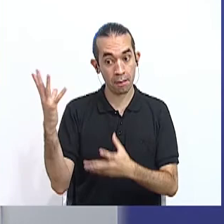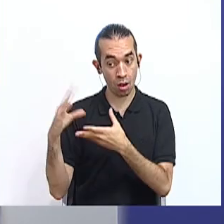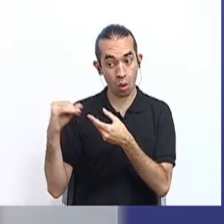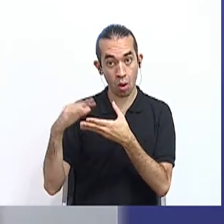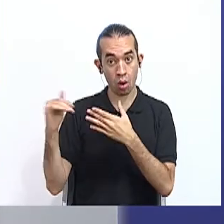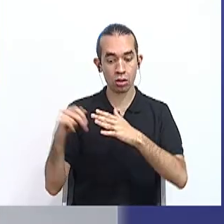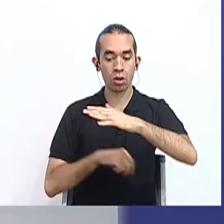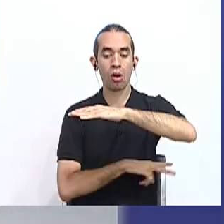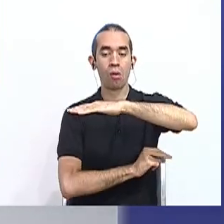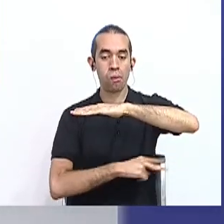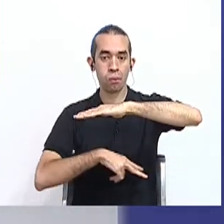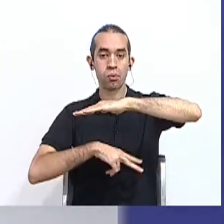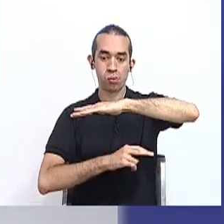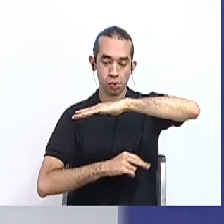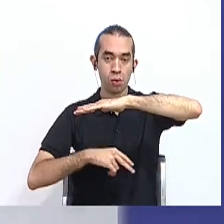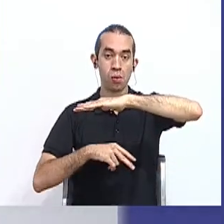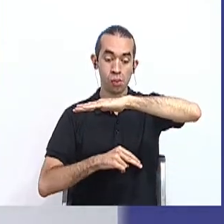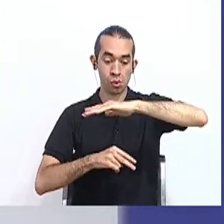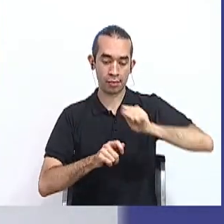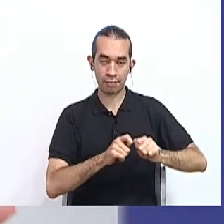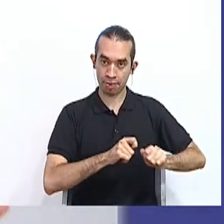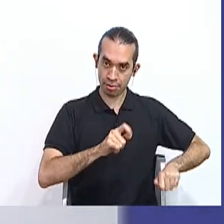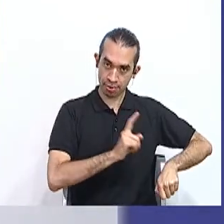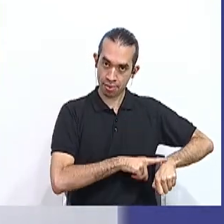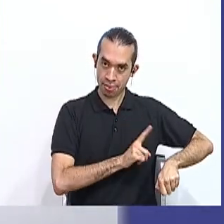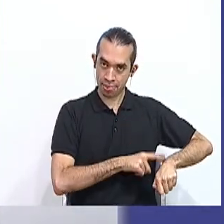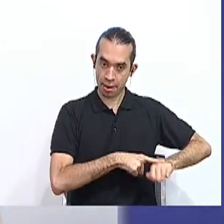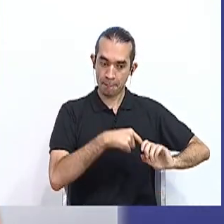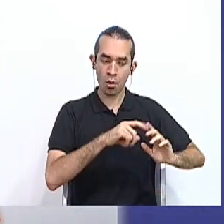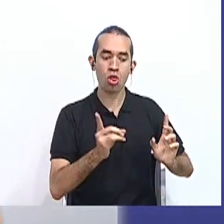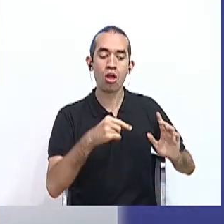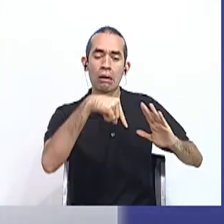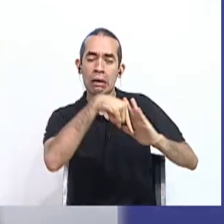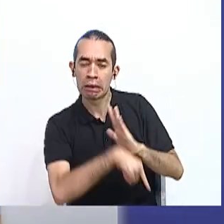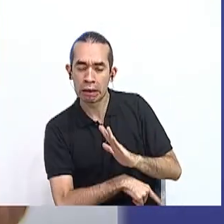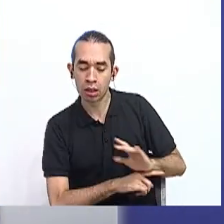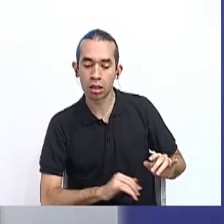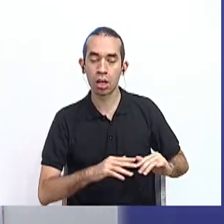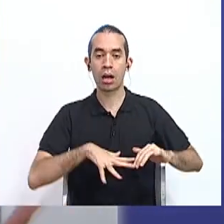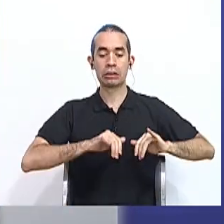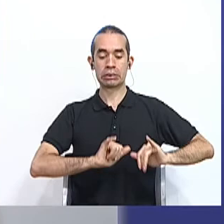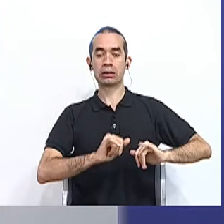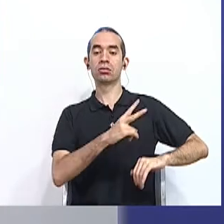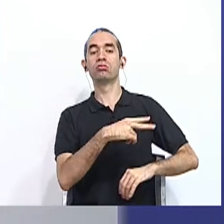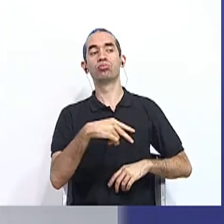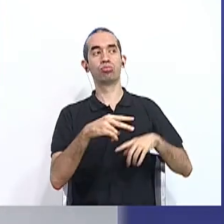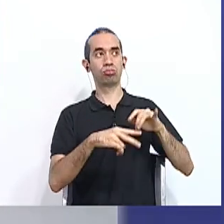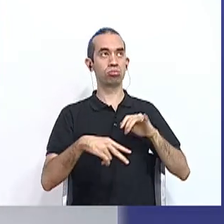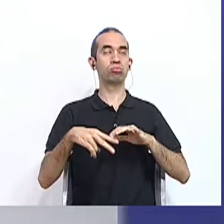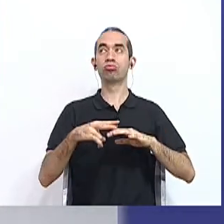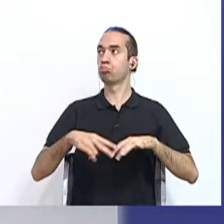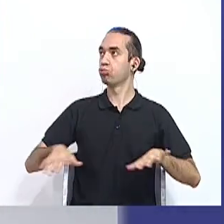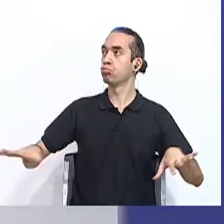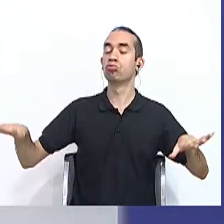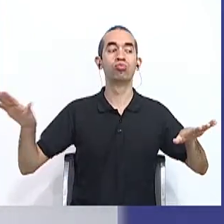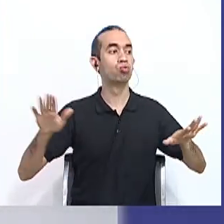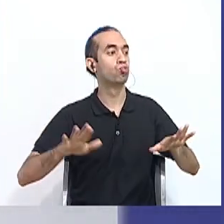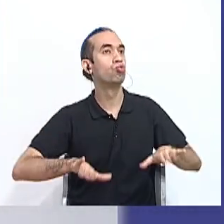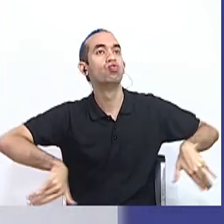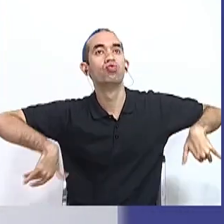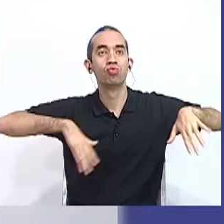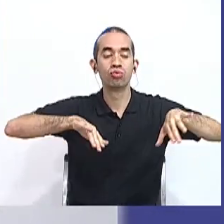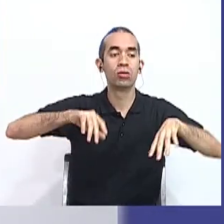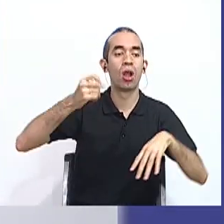ahí dependiendo del tiempo que hayan estado buceando y la profundidad, se quedan entre 12, 15 minutos para ir